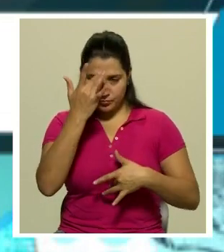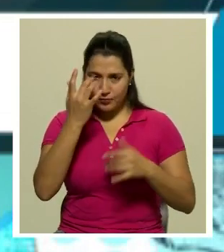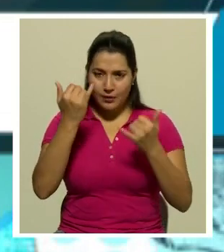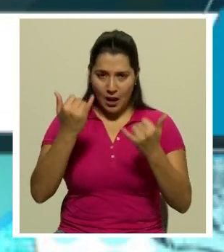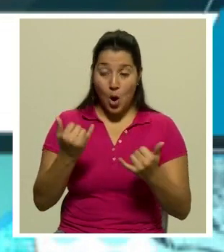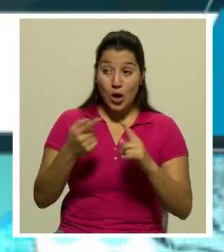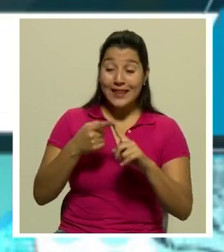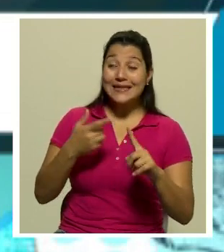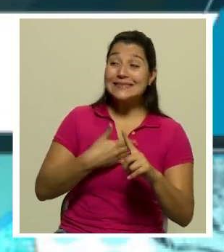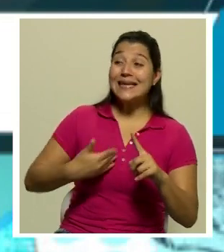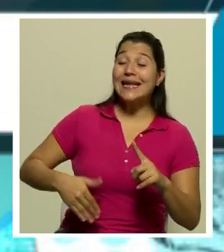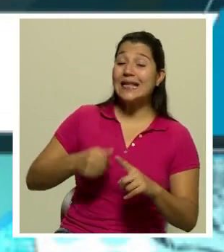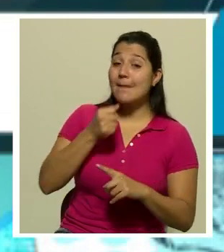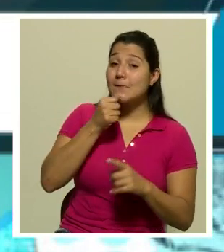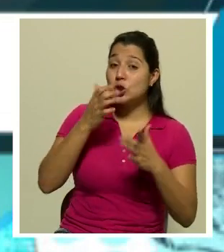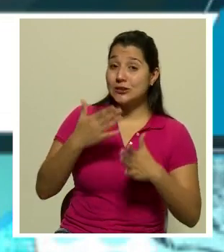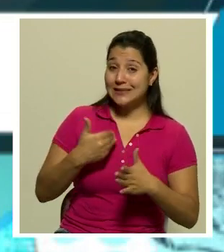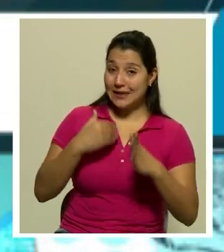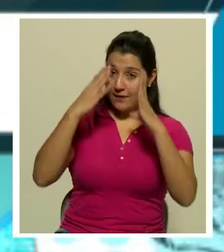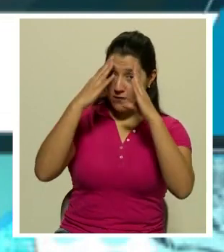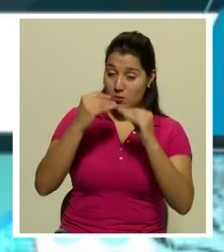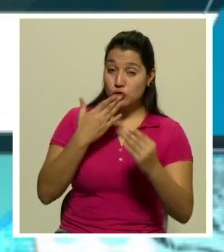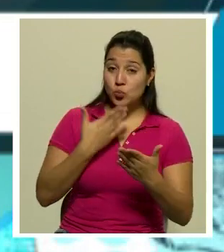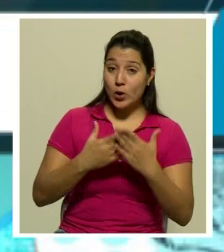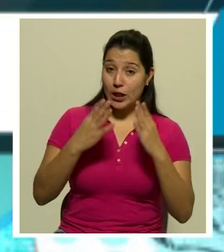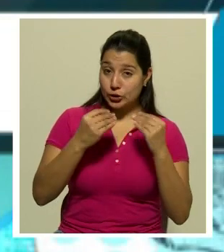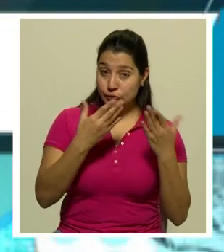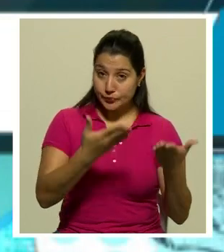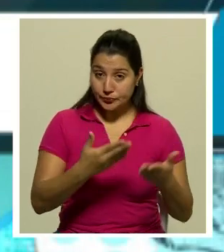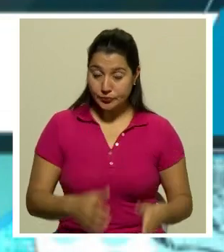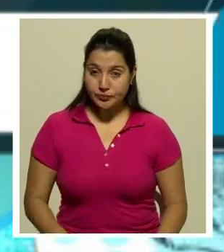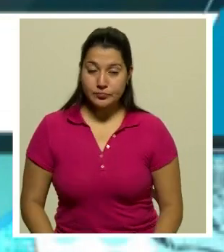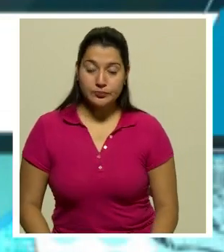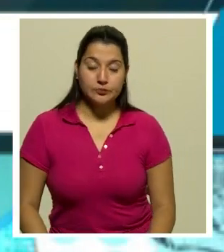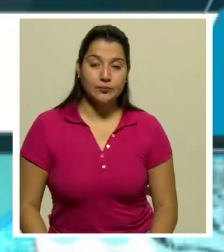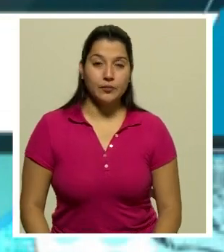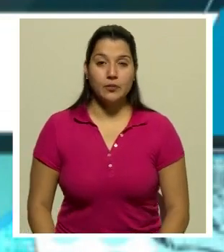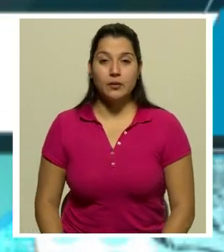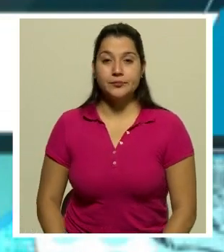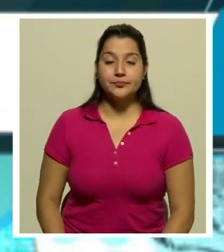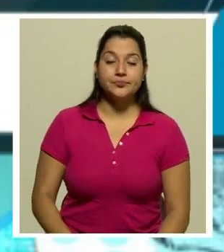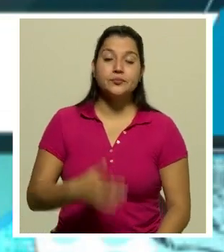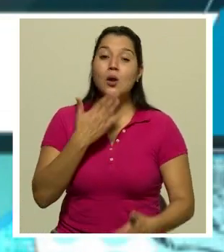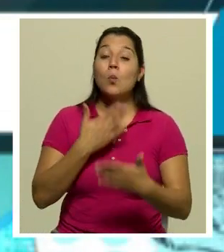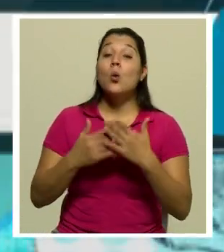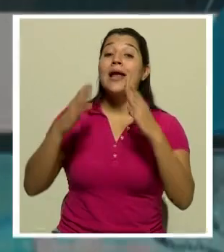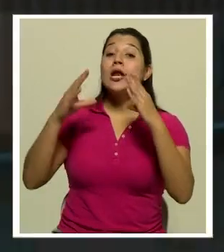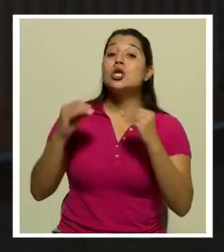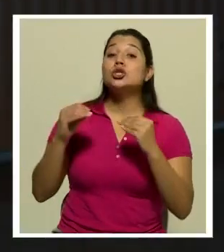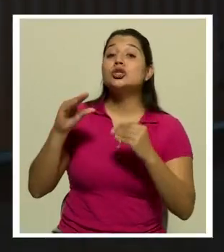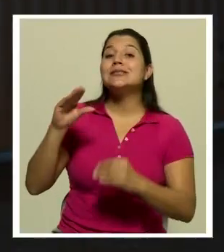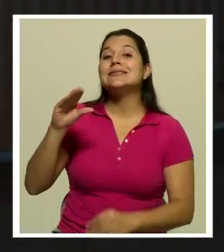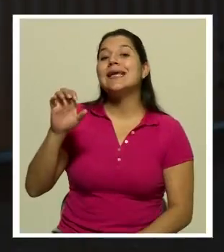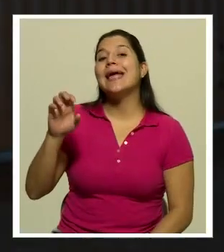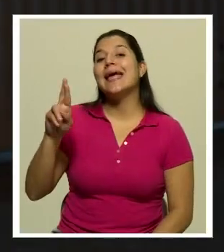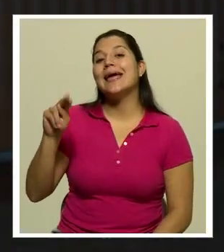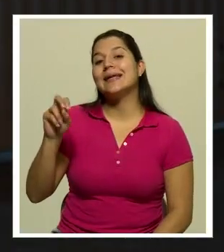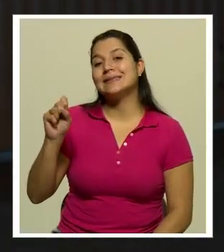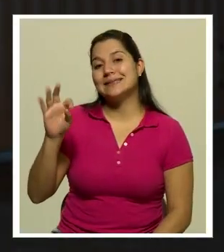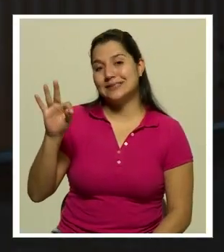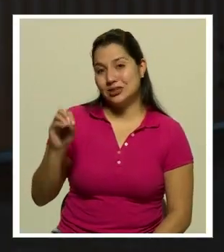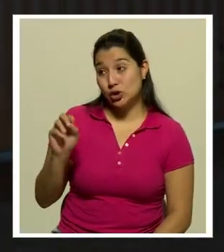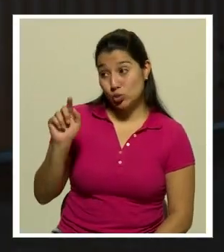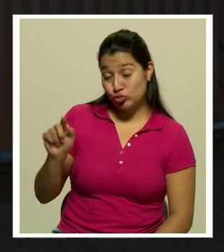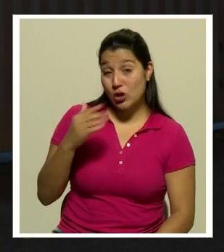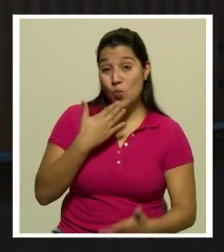esta información. Adelante, Andrés, buenas noches. Buenas noches, don Ernesto, para usted y para todos los televidentes. Así